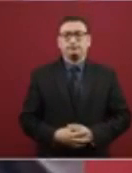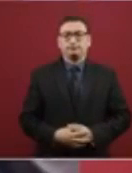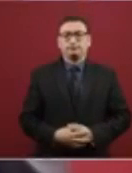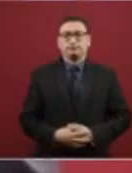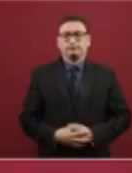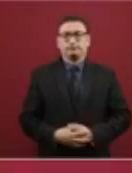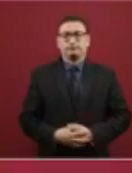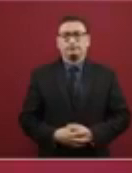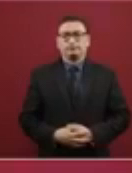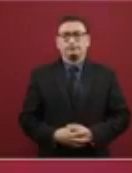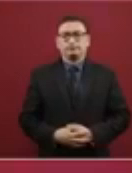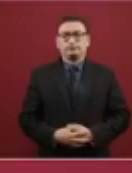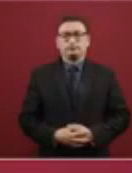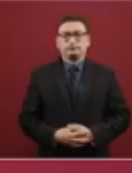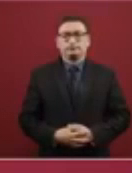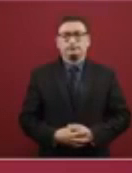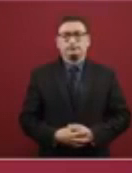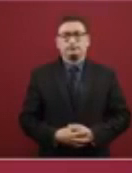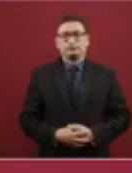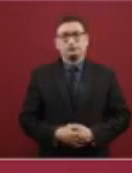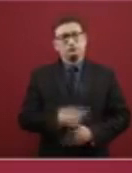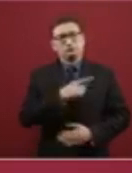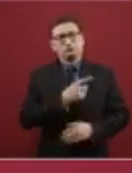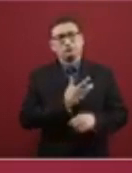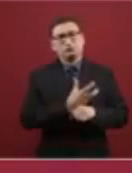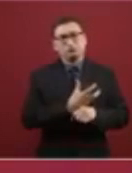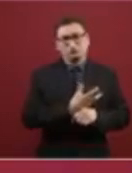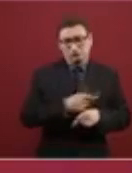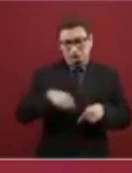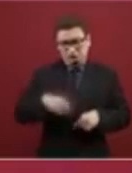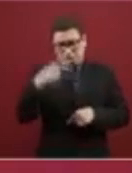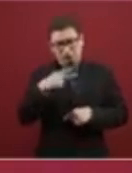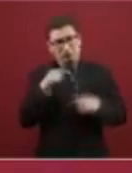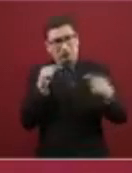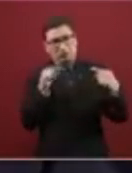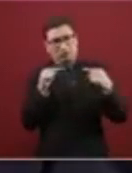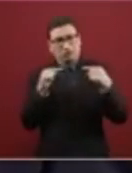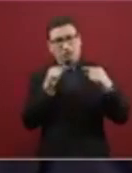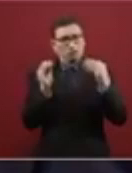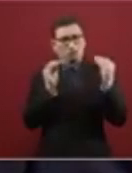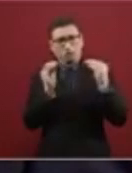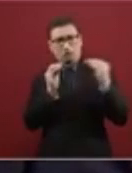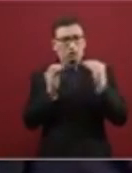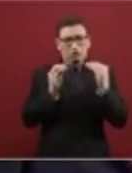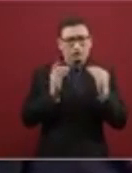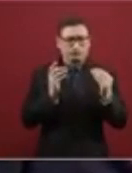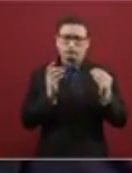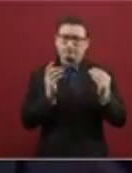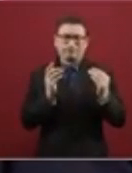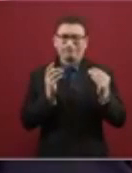nos peleemos sin ton ni son con el gobierno de Estados Unidos lo